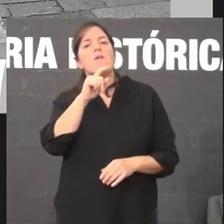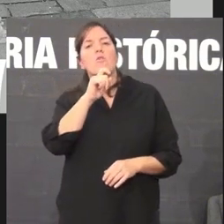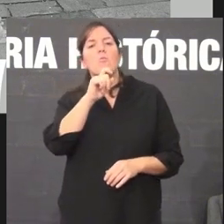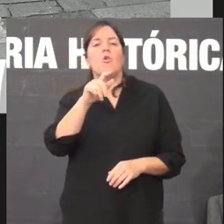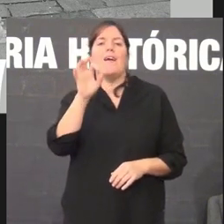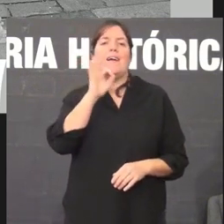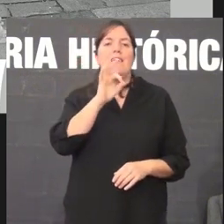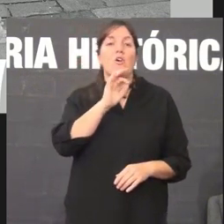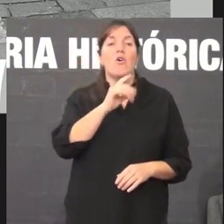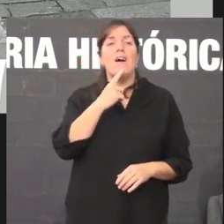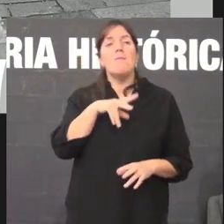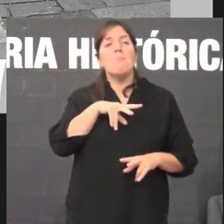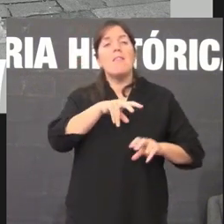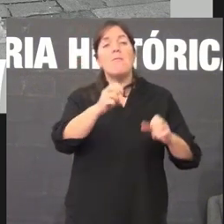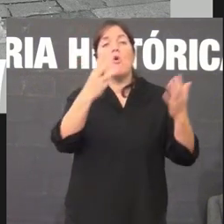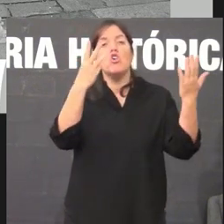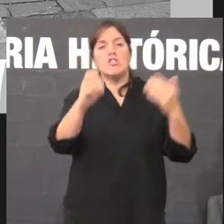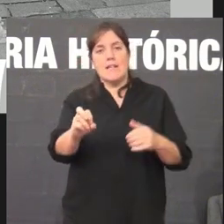80